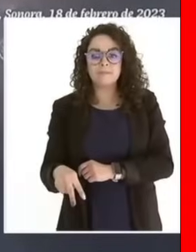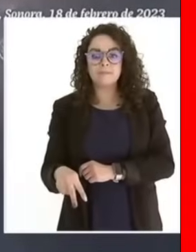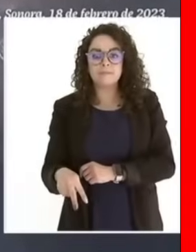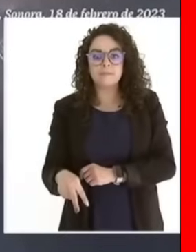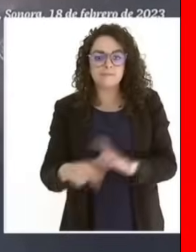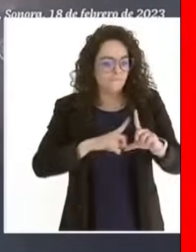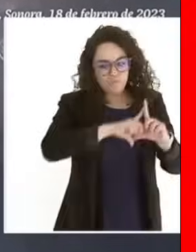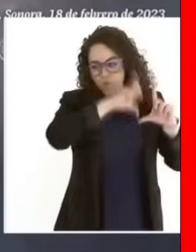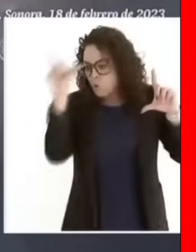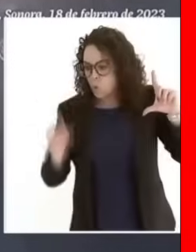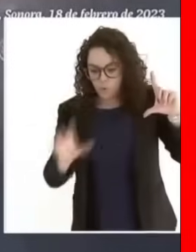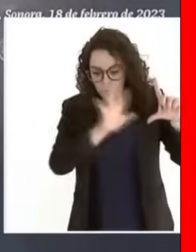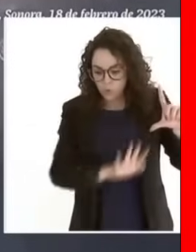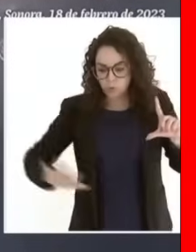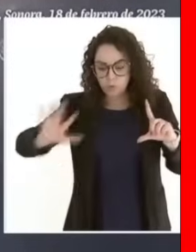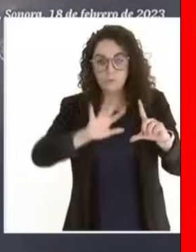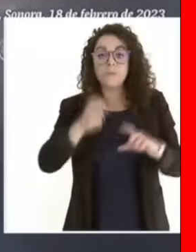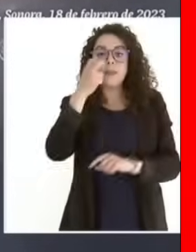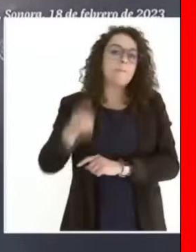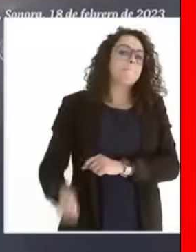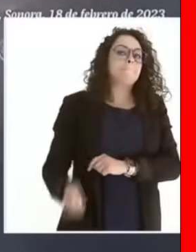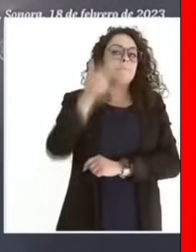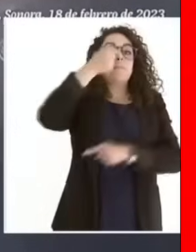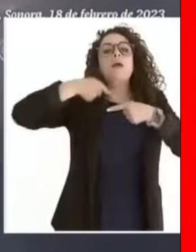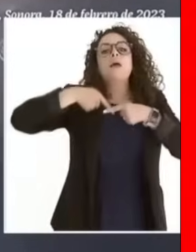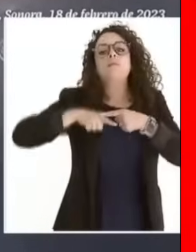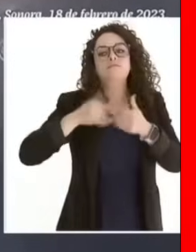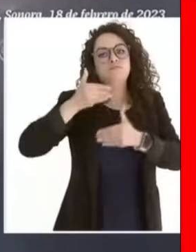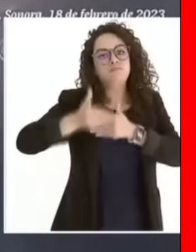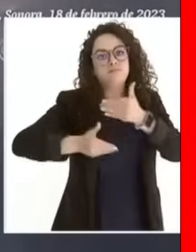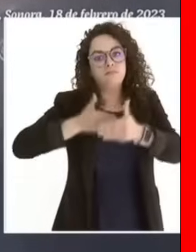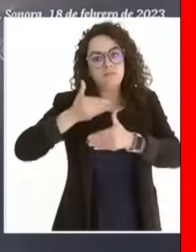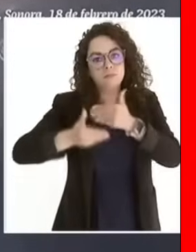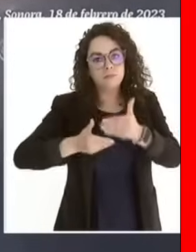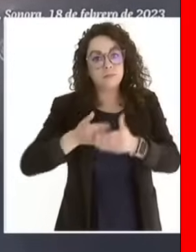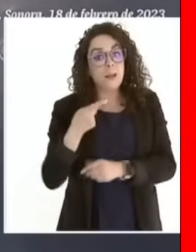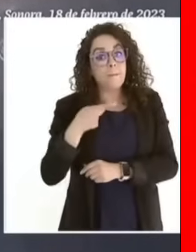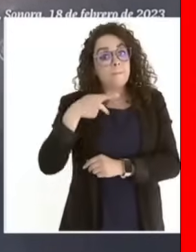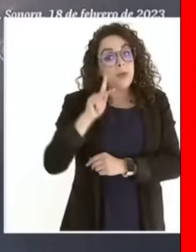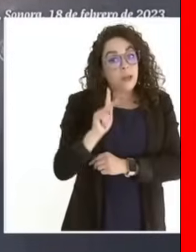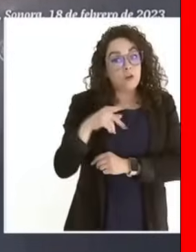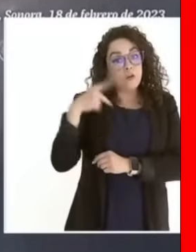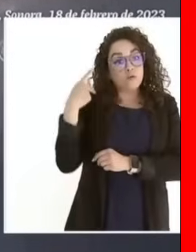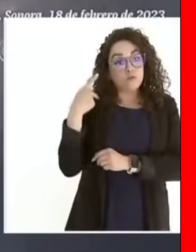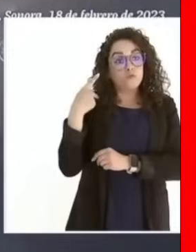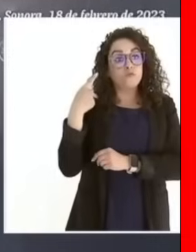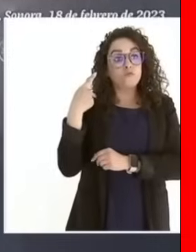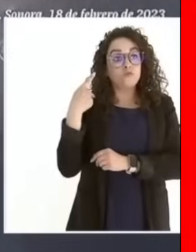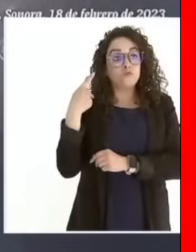eso fue el primer paso porque en Estados Unidos de acuerdo a la legislación